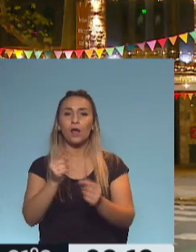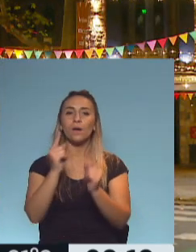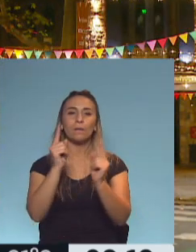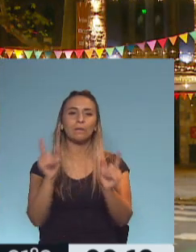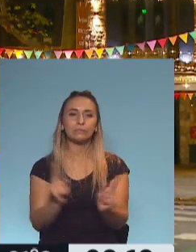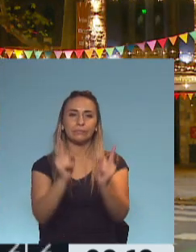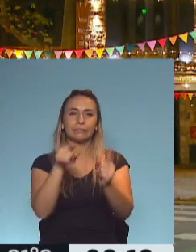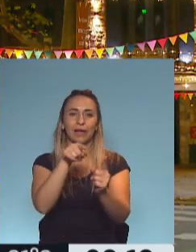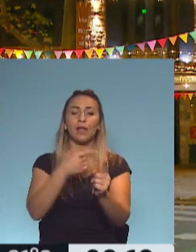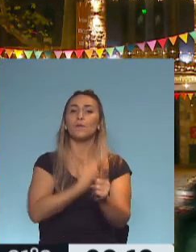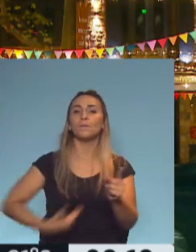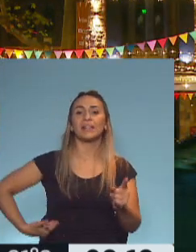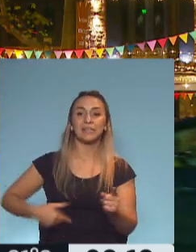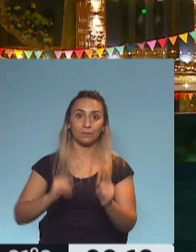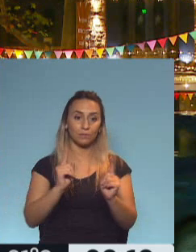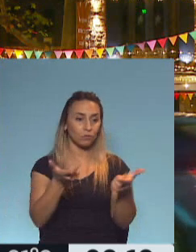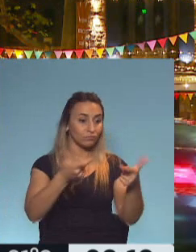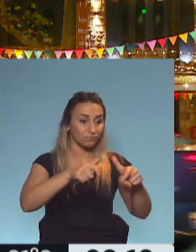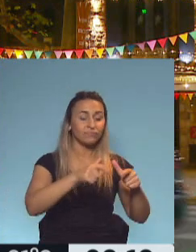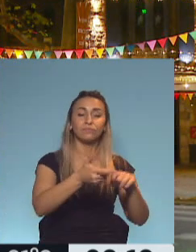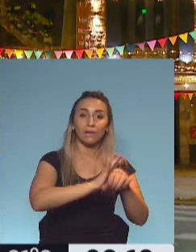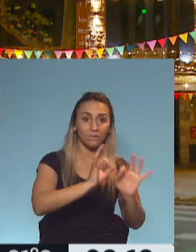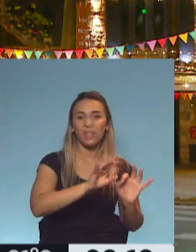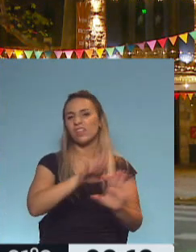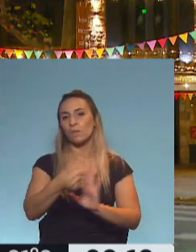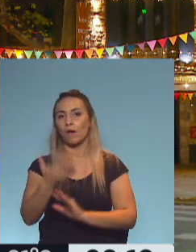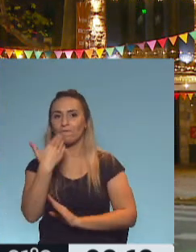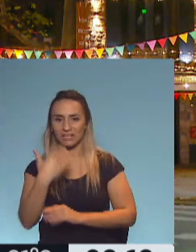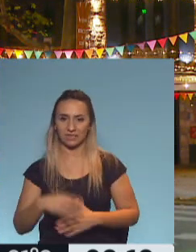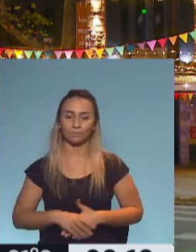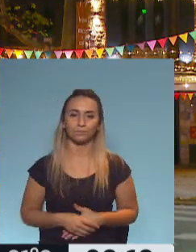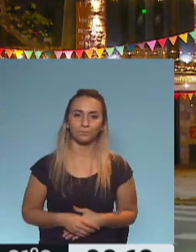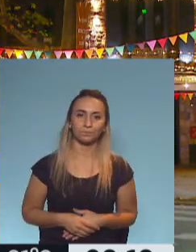Fernández después de la reunión que mantuvo en Olivos con el jefe de gobierno porteño.